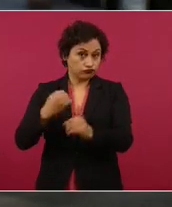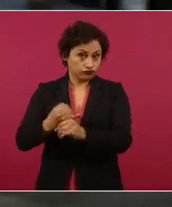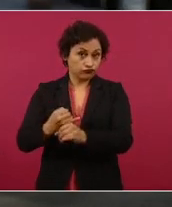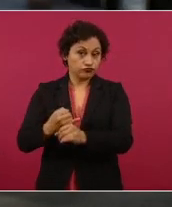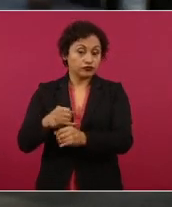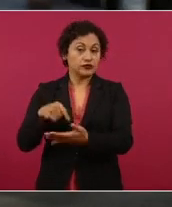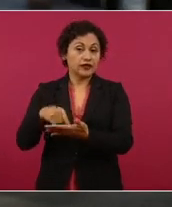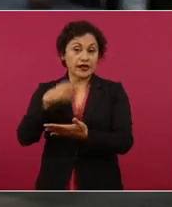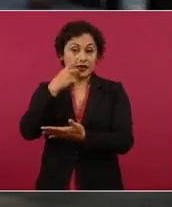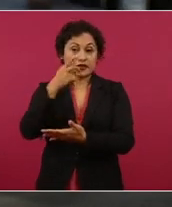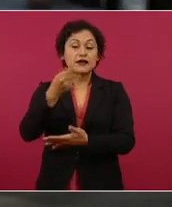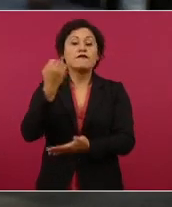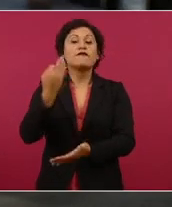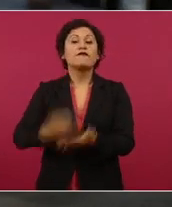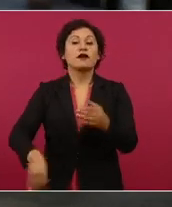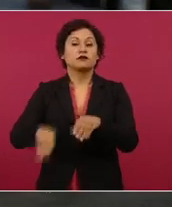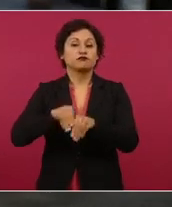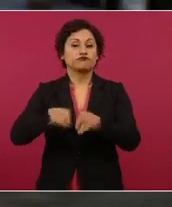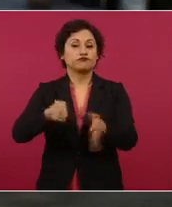ha publicado.